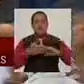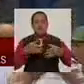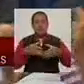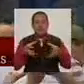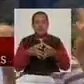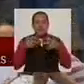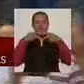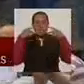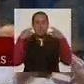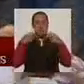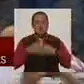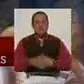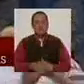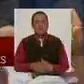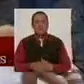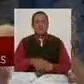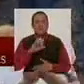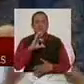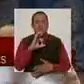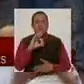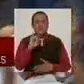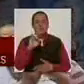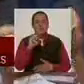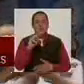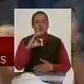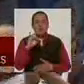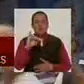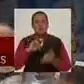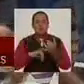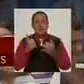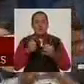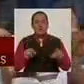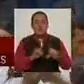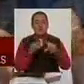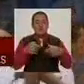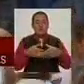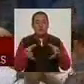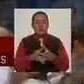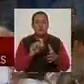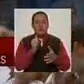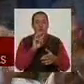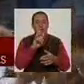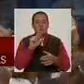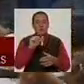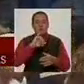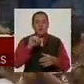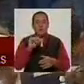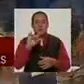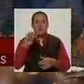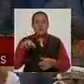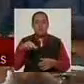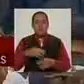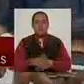indígena de Huracusa, perteneciente a la etnia Aguajún.